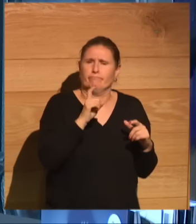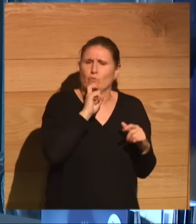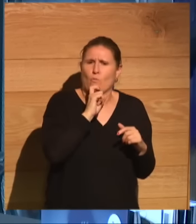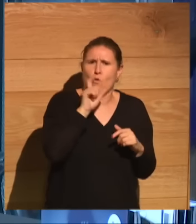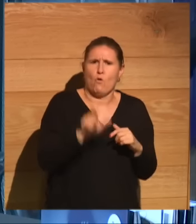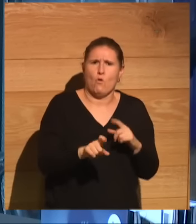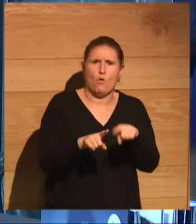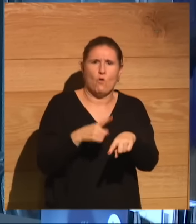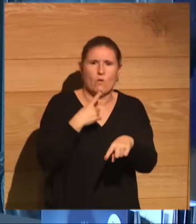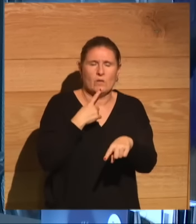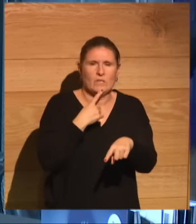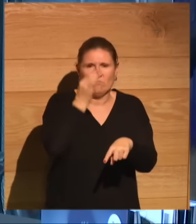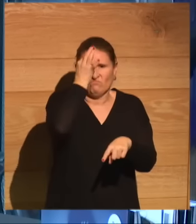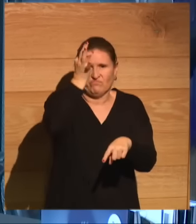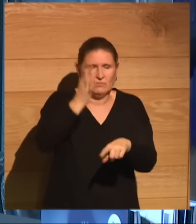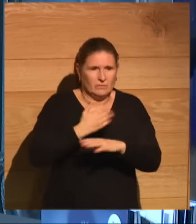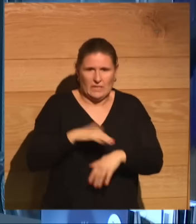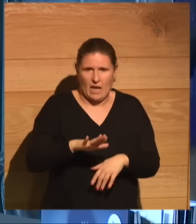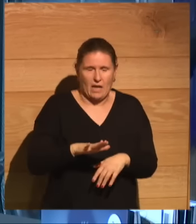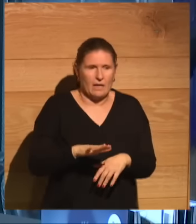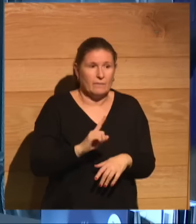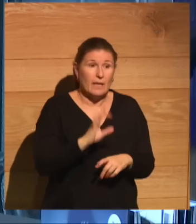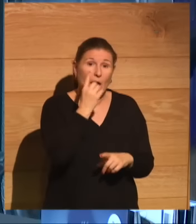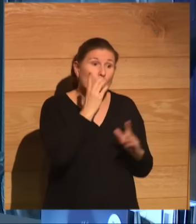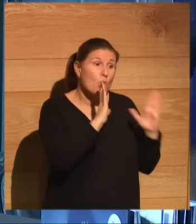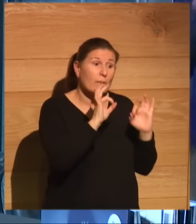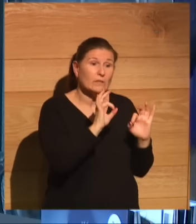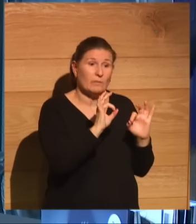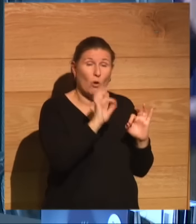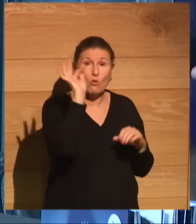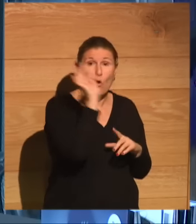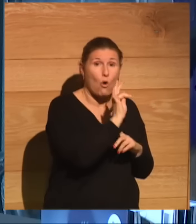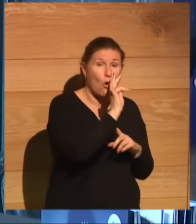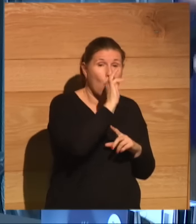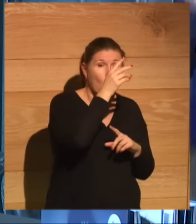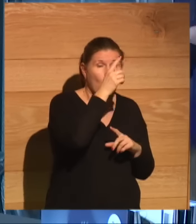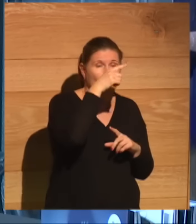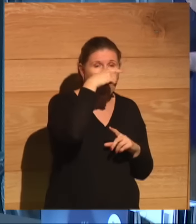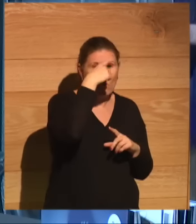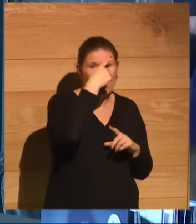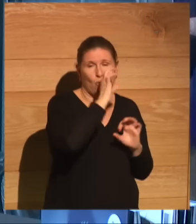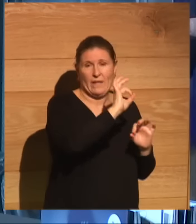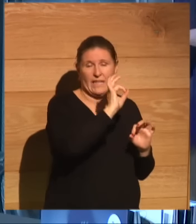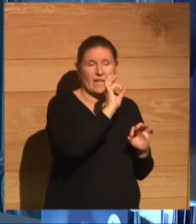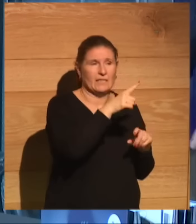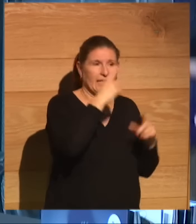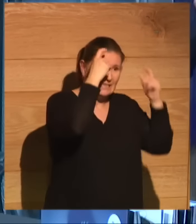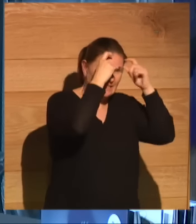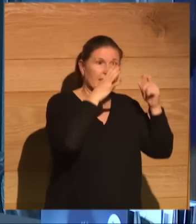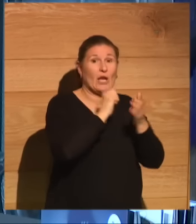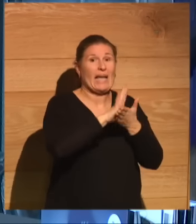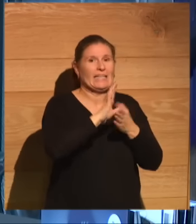mal. Achicharrado. Bueno, de hecho hay un momento en uno de los documentales de Disney, que creo que también está en YouTube, ahora gratis para toda